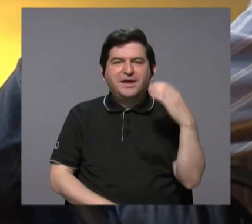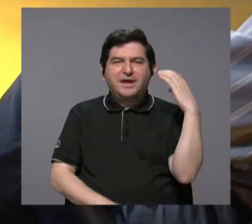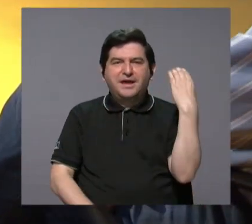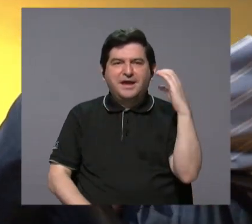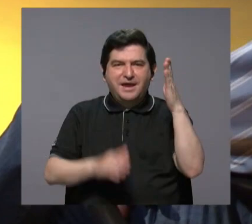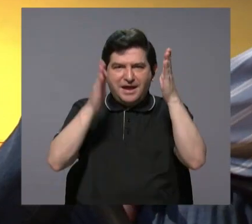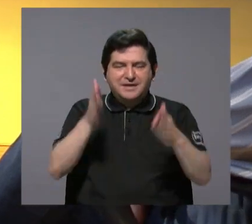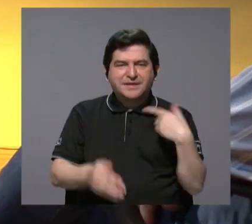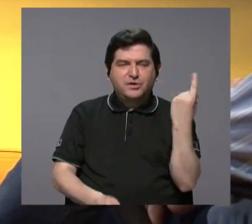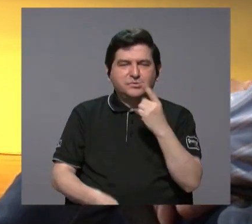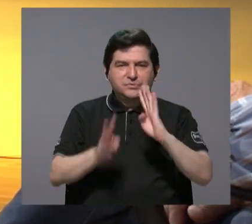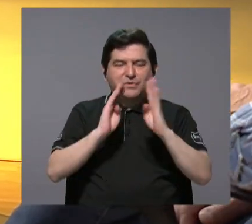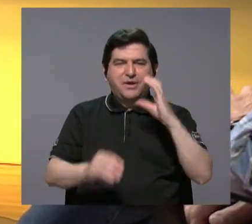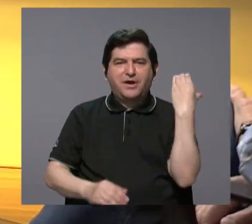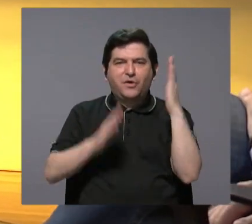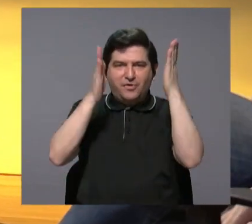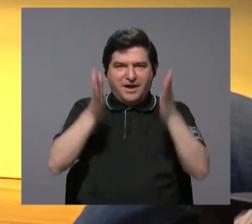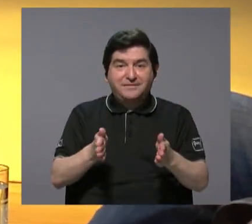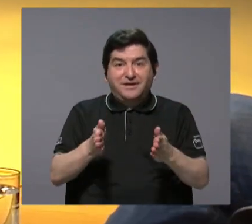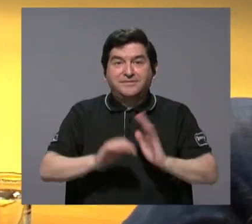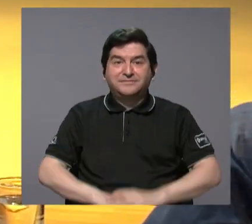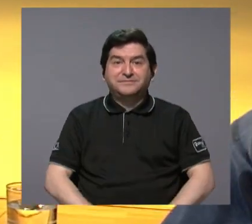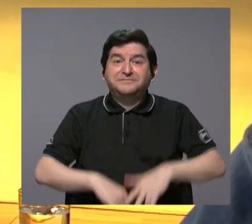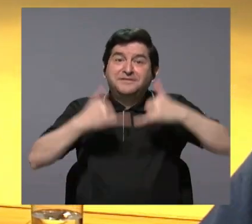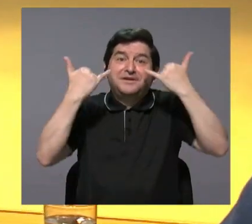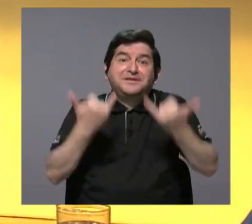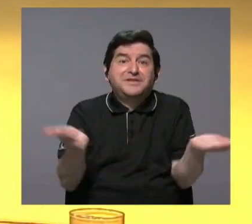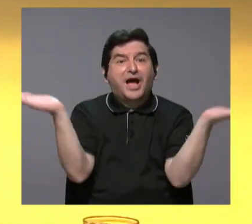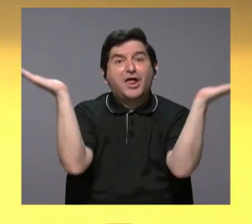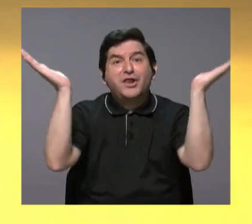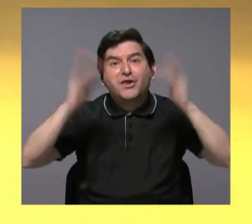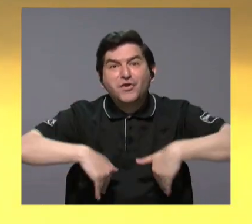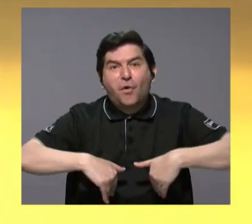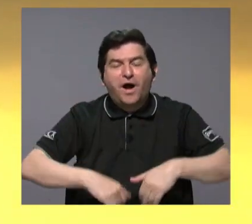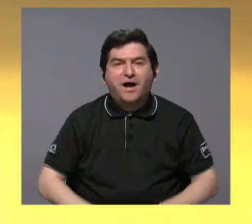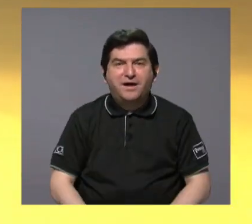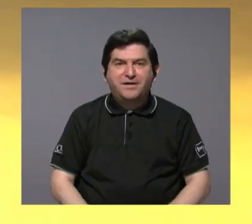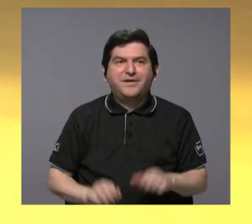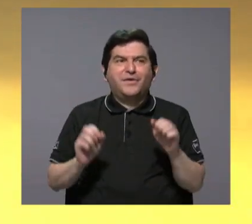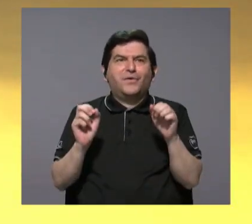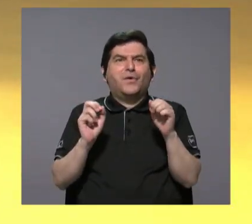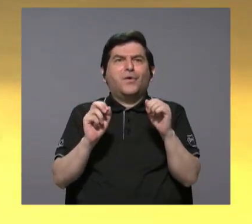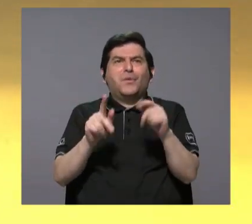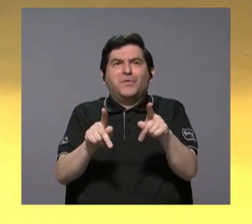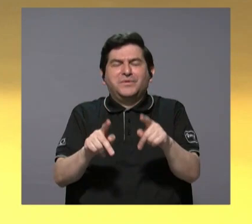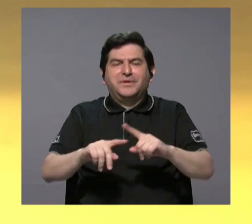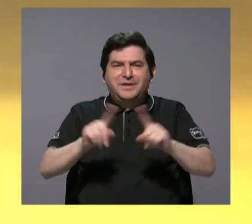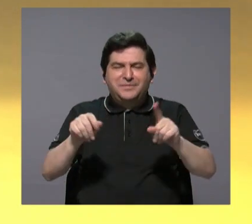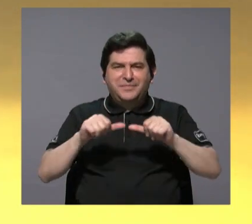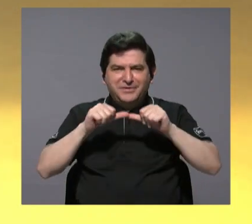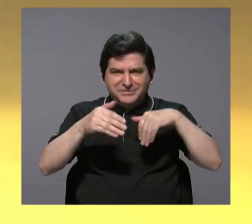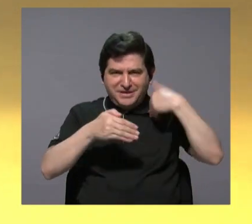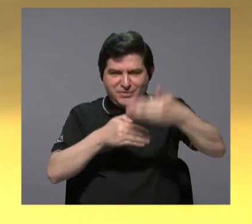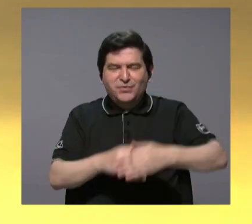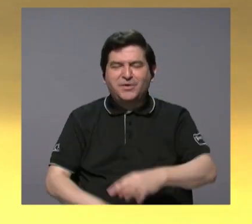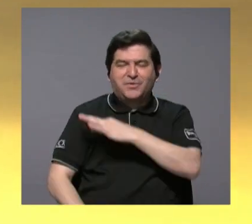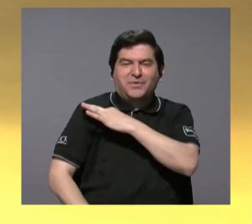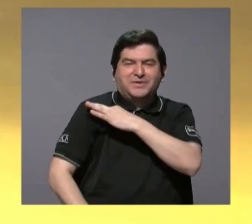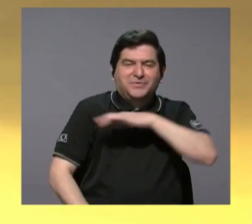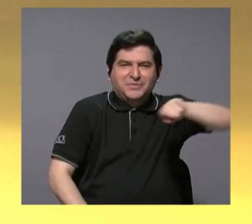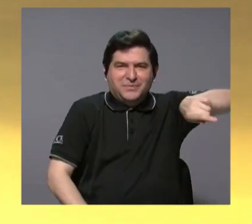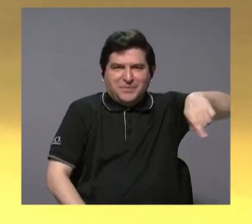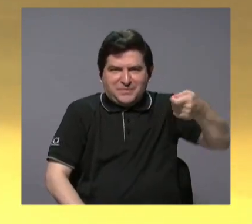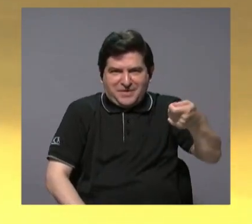cartagineses solo con cartagineses y ya, y entonces no hay... pero regresamos una vez que el canal nos invite a